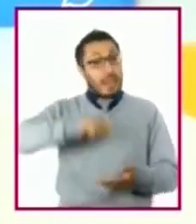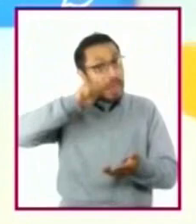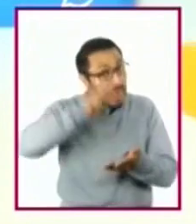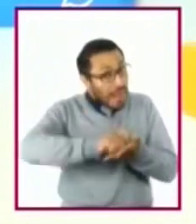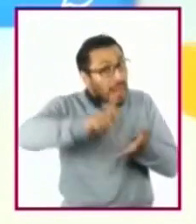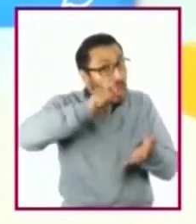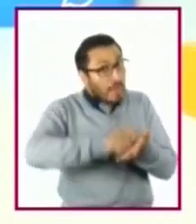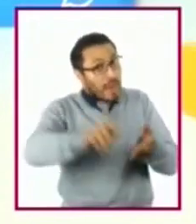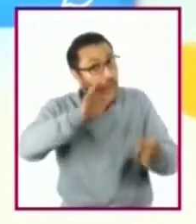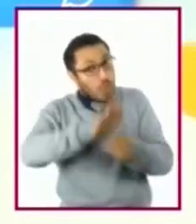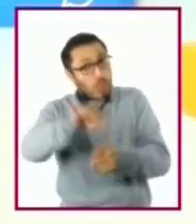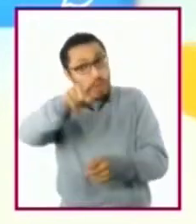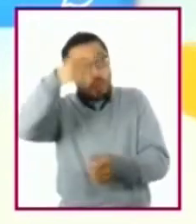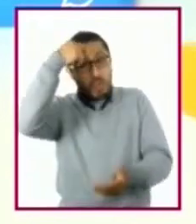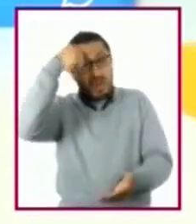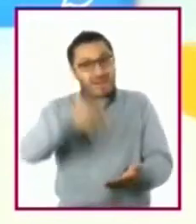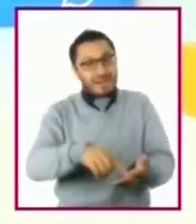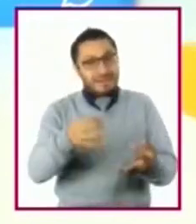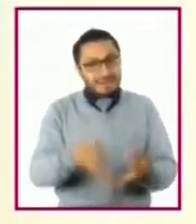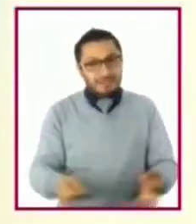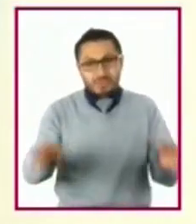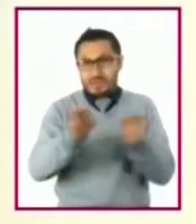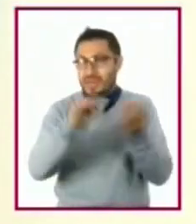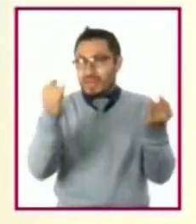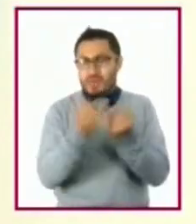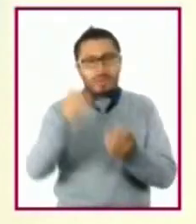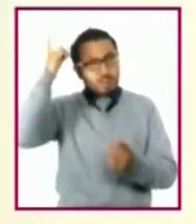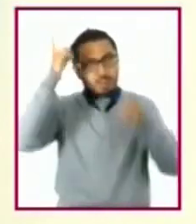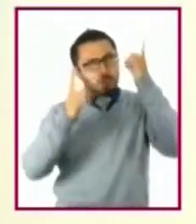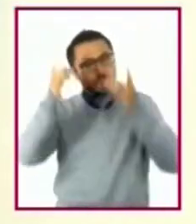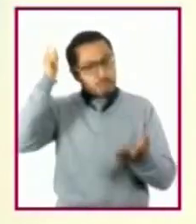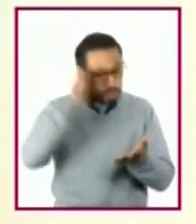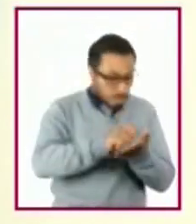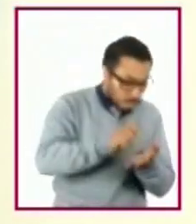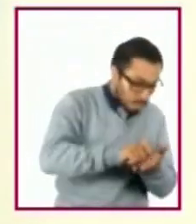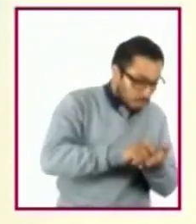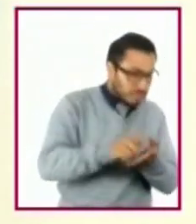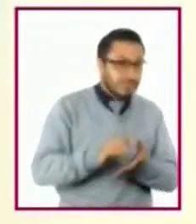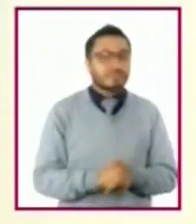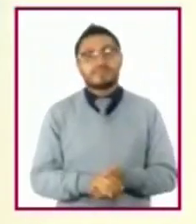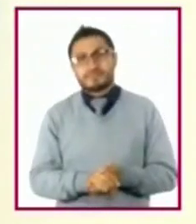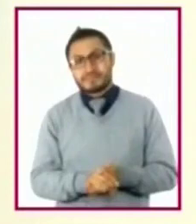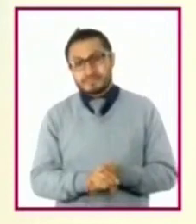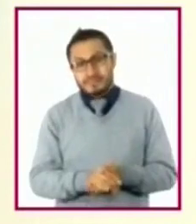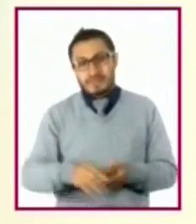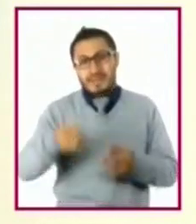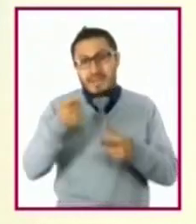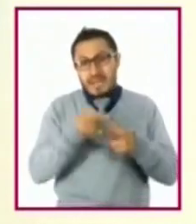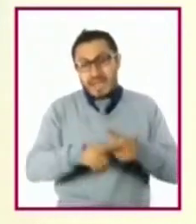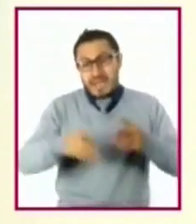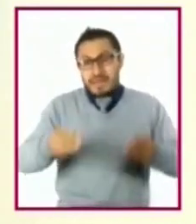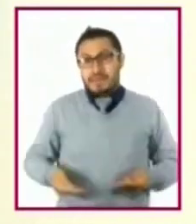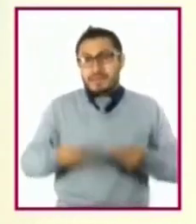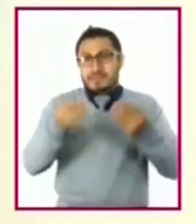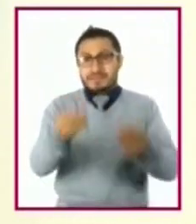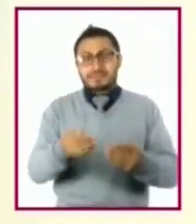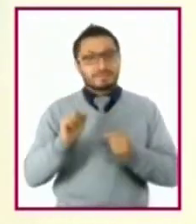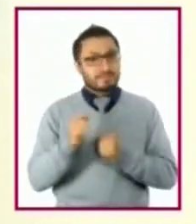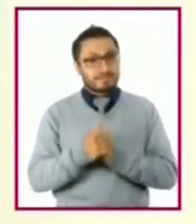según se vayan surgiendo al revisar nuestro tema. Quisiera comenzar planteándoles una situación. Escuchen